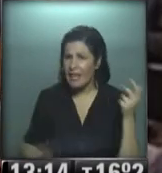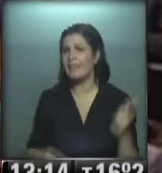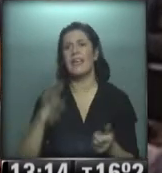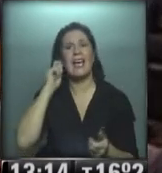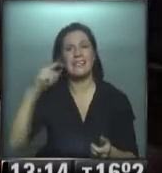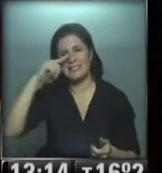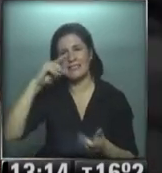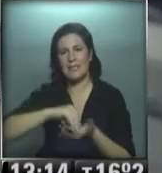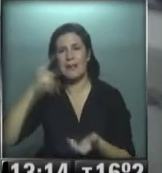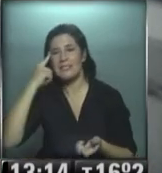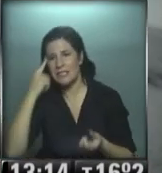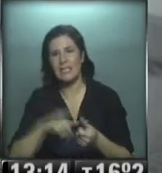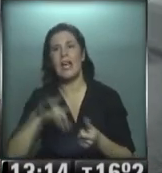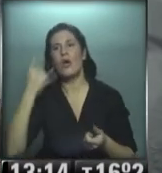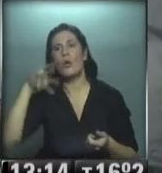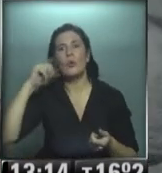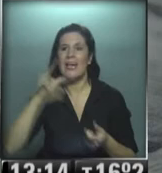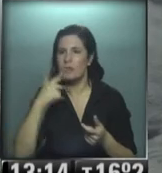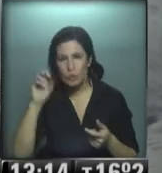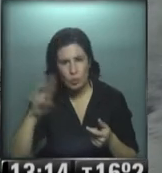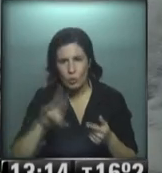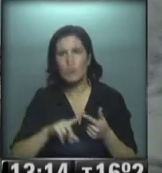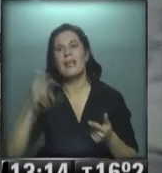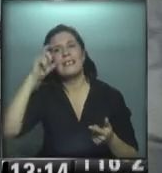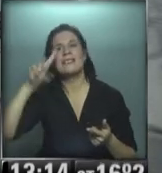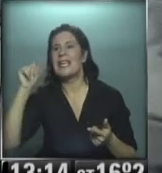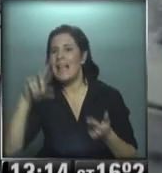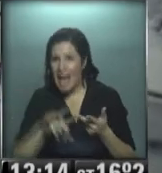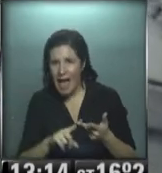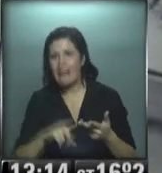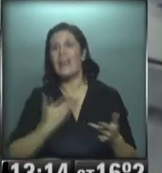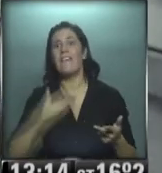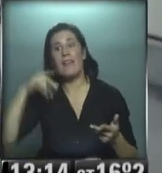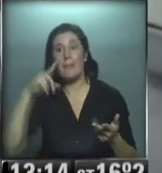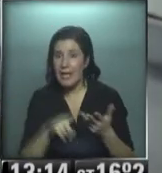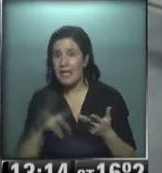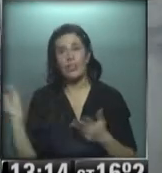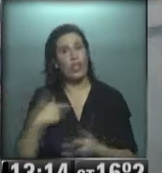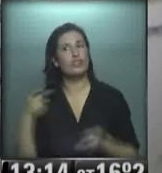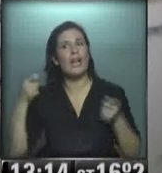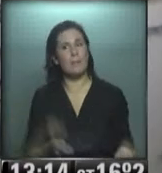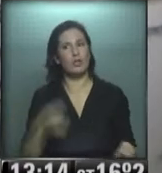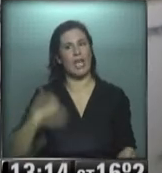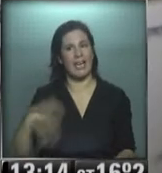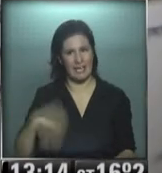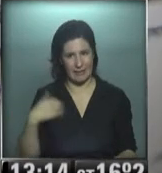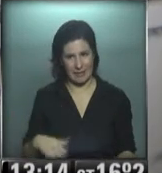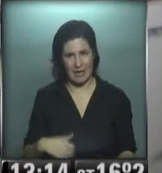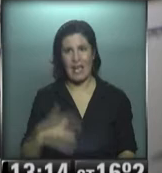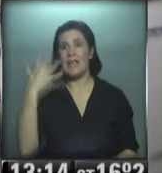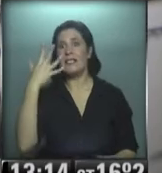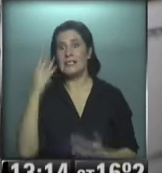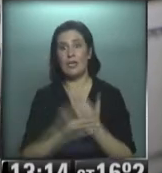más china de la oea entre otros también el fondo monetario internacional en las últimas horas cinco embajadores latinoamericanos